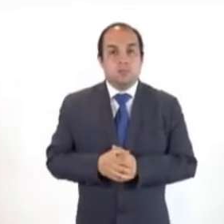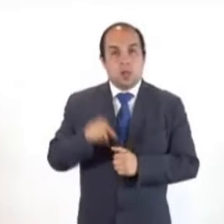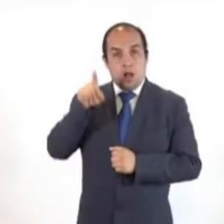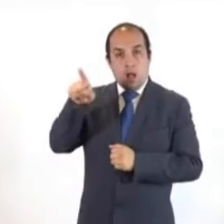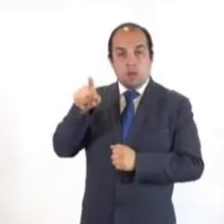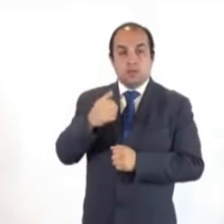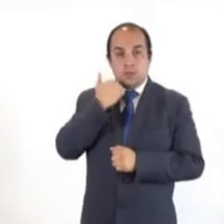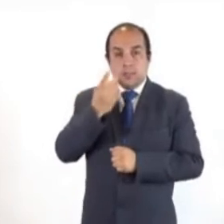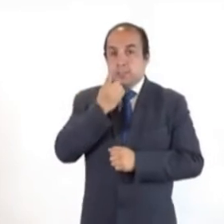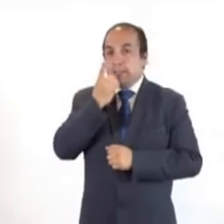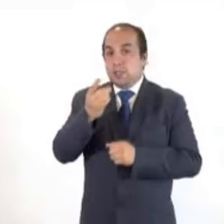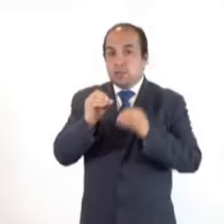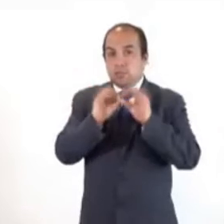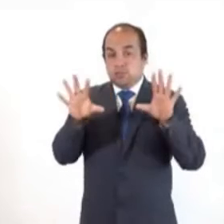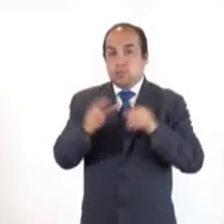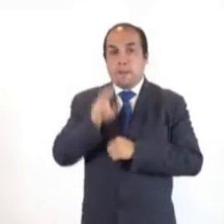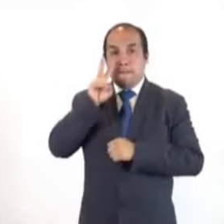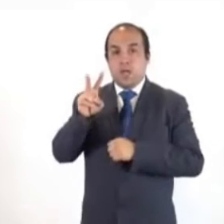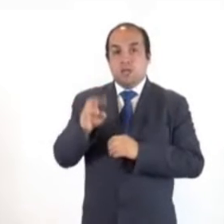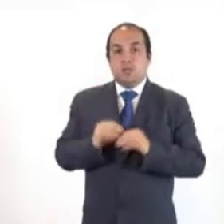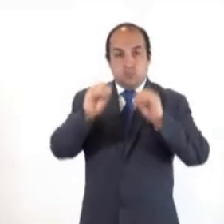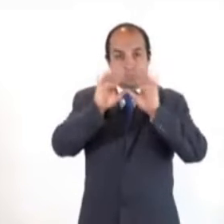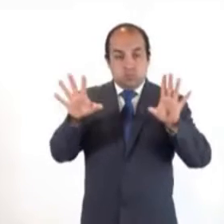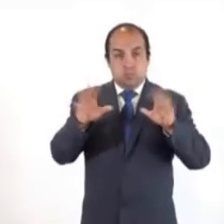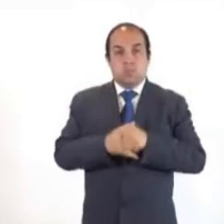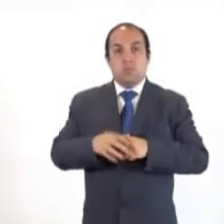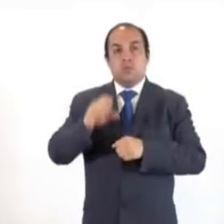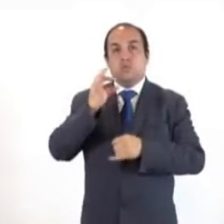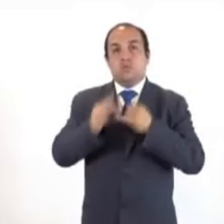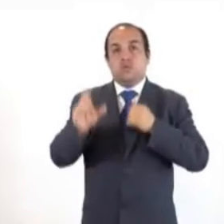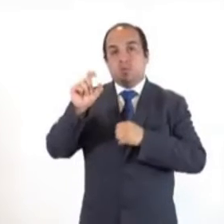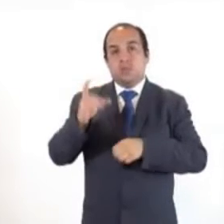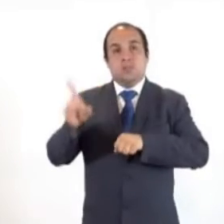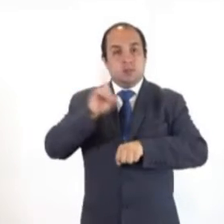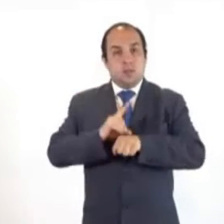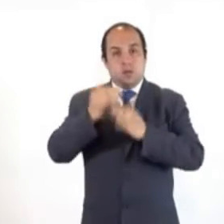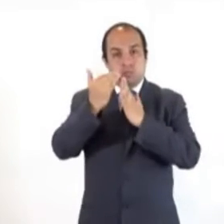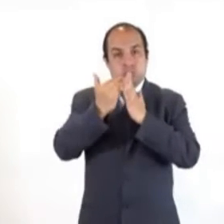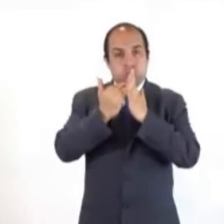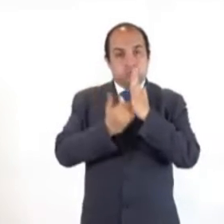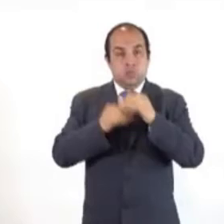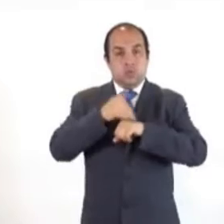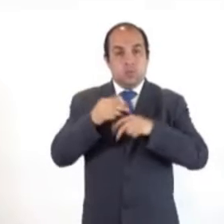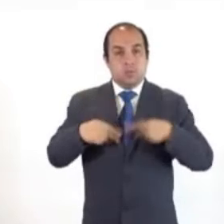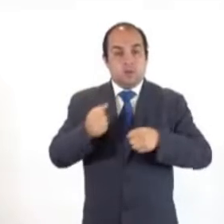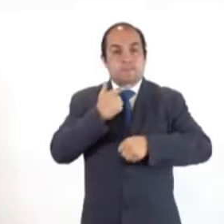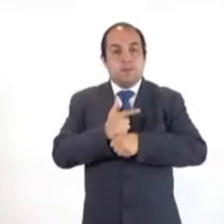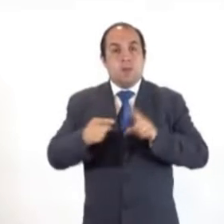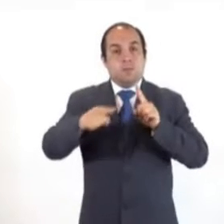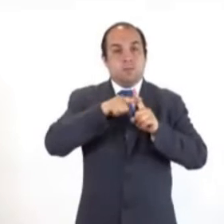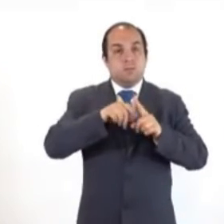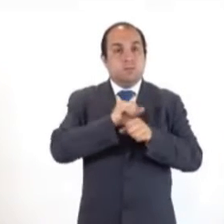que aquí me gustaría aclarar es que justo pueden ver esta tendencia muy clara en los últimos 20 días a la baja en el número de personas identificadas